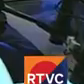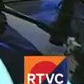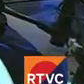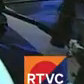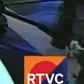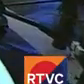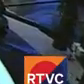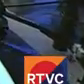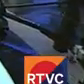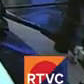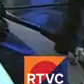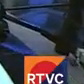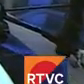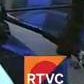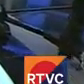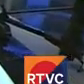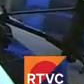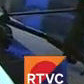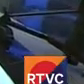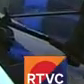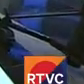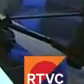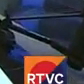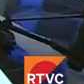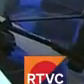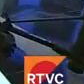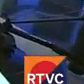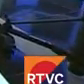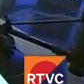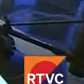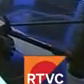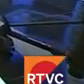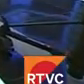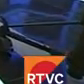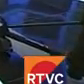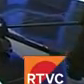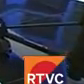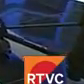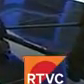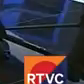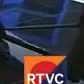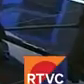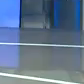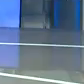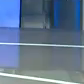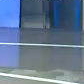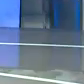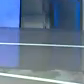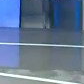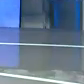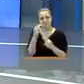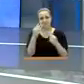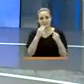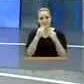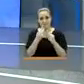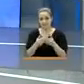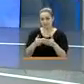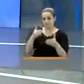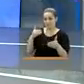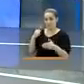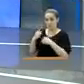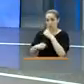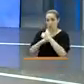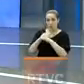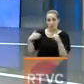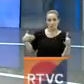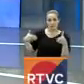Bienvenidos a este especial, lo mejor de RTVC Noticias, Carolina. José Fernando, gracias a ustedes por acompañarnos. Durante el 2021, todos